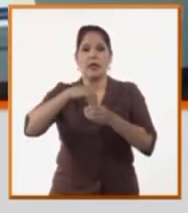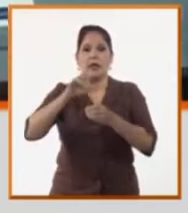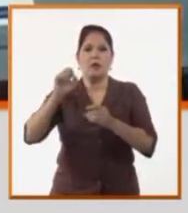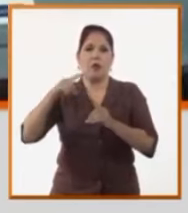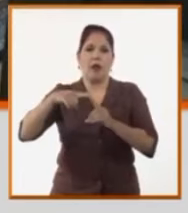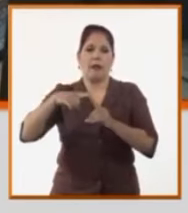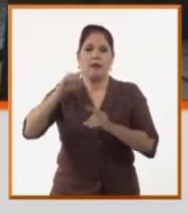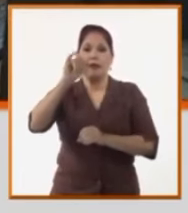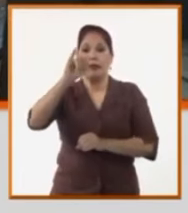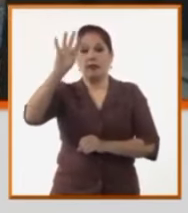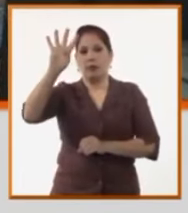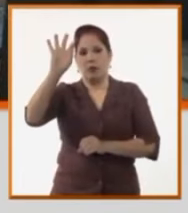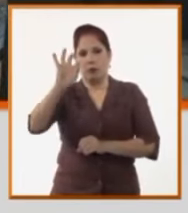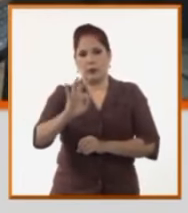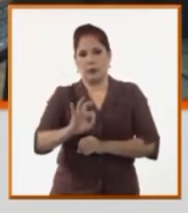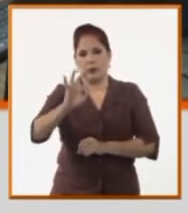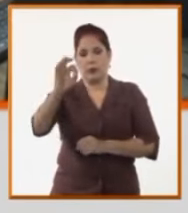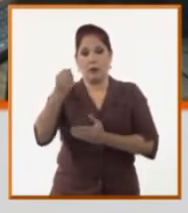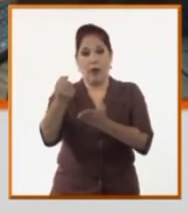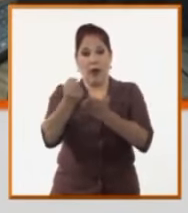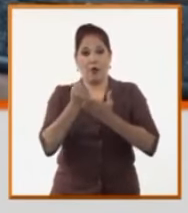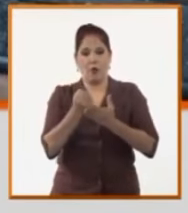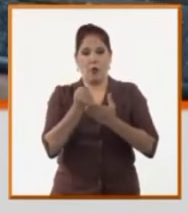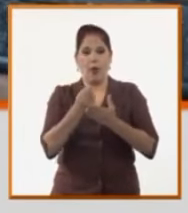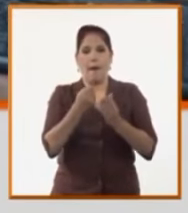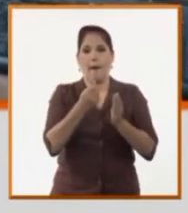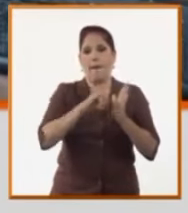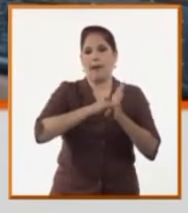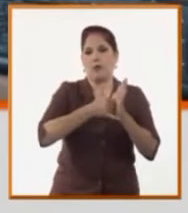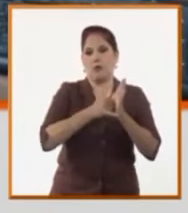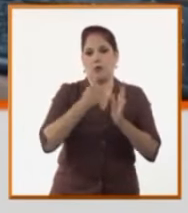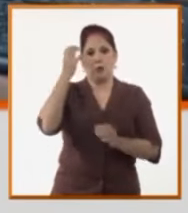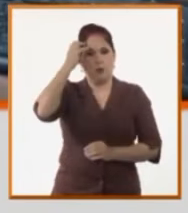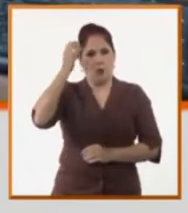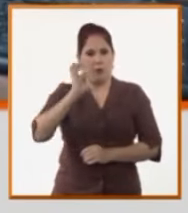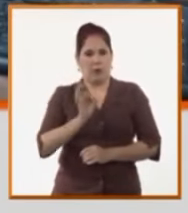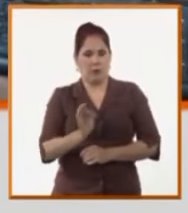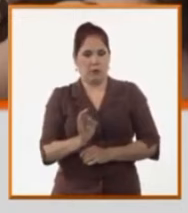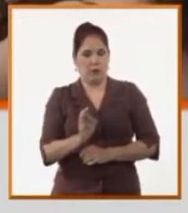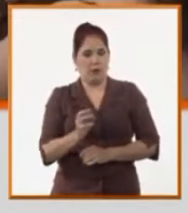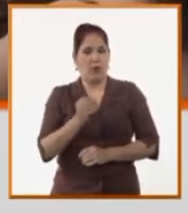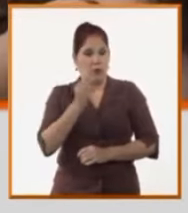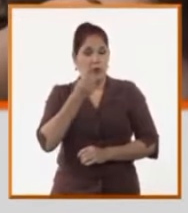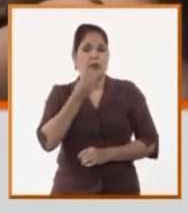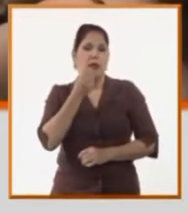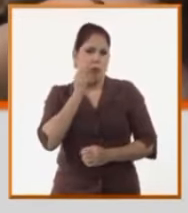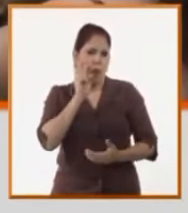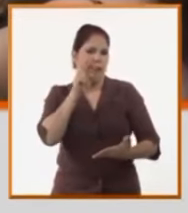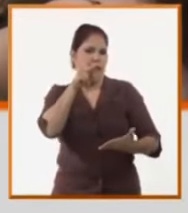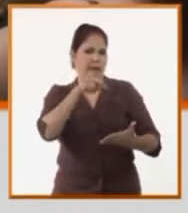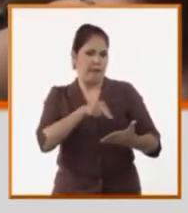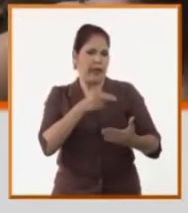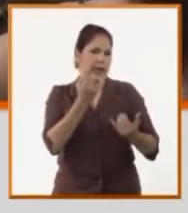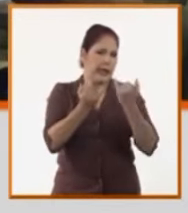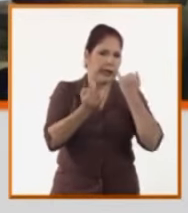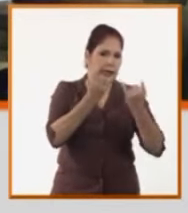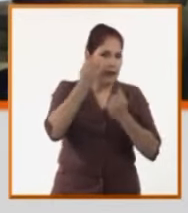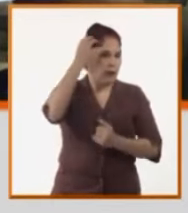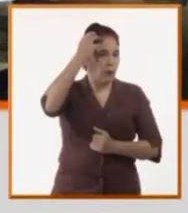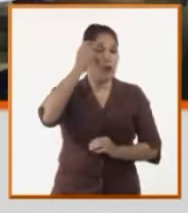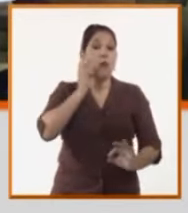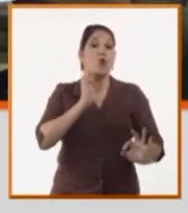más un 64 por. se puede observar también el interés del estado por